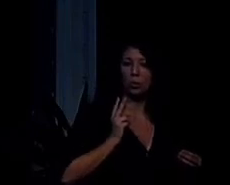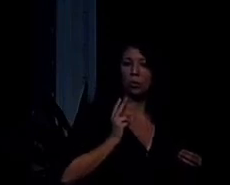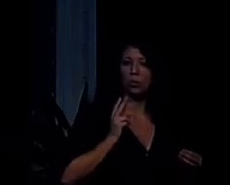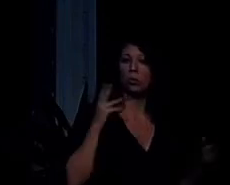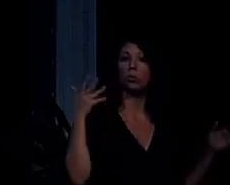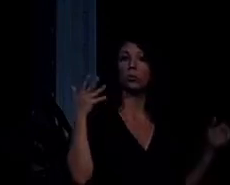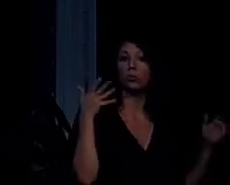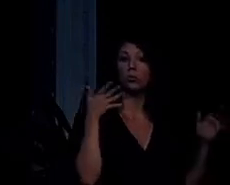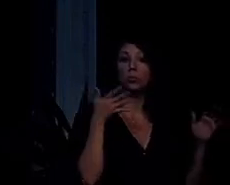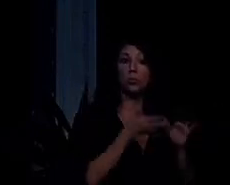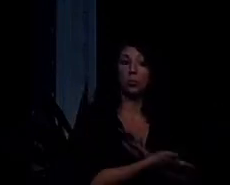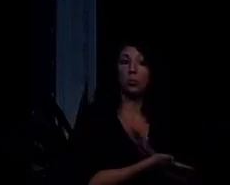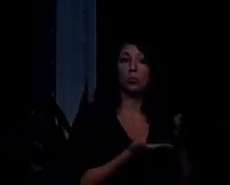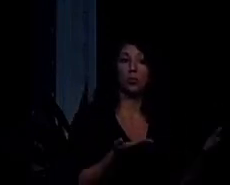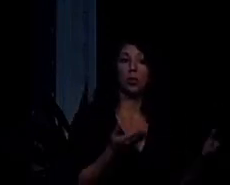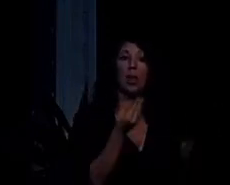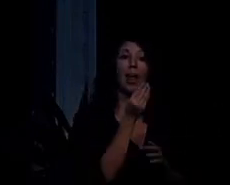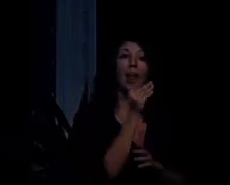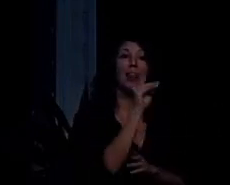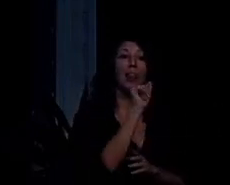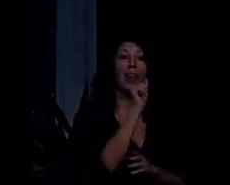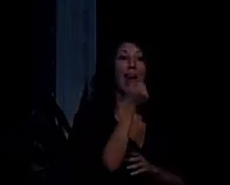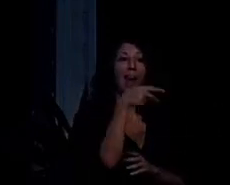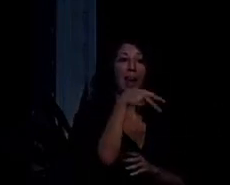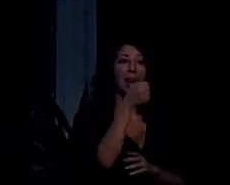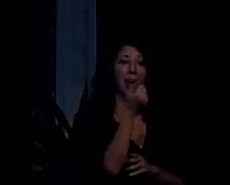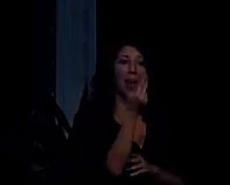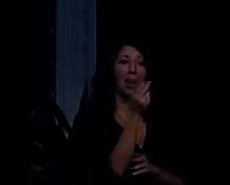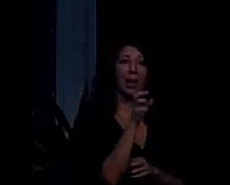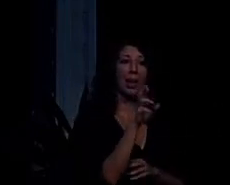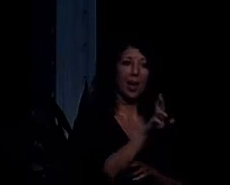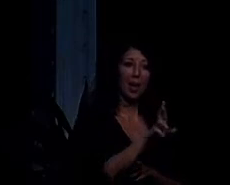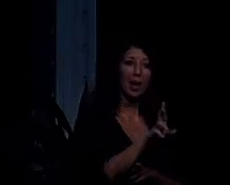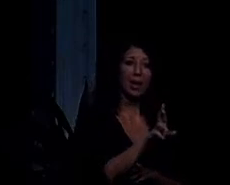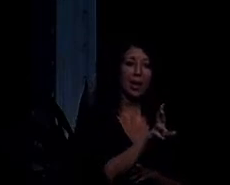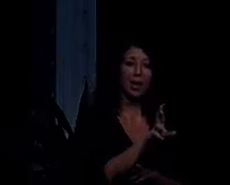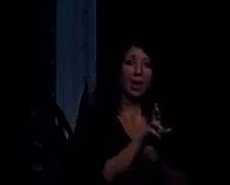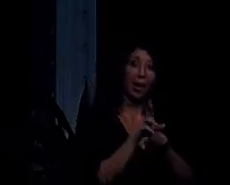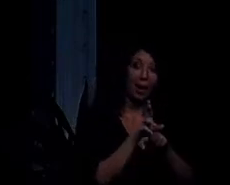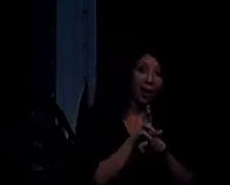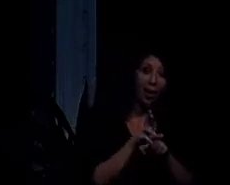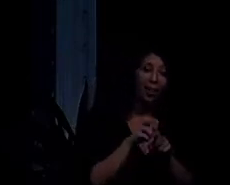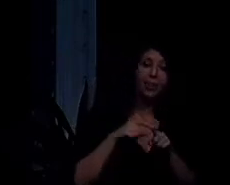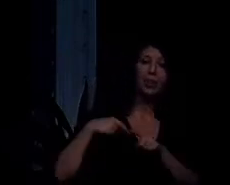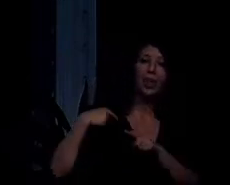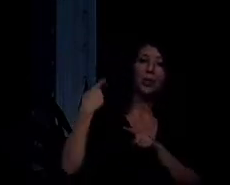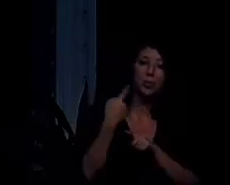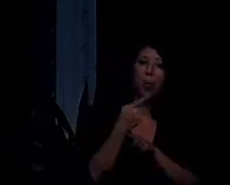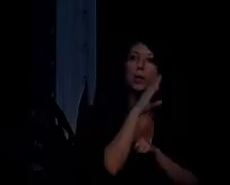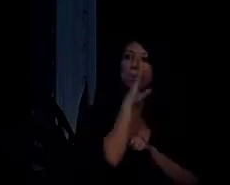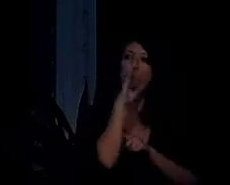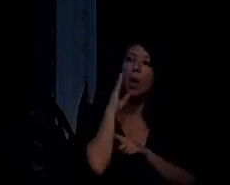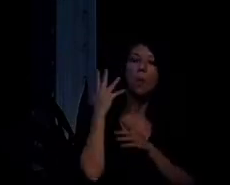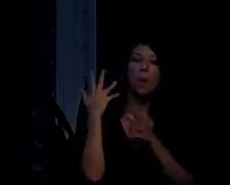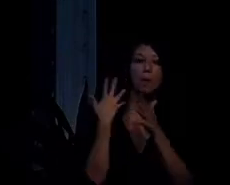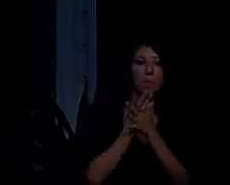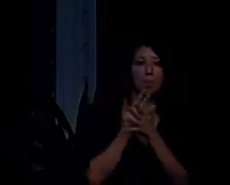cuando pasó lo de Diana Kir. A raíz de eso, mi madre me